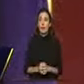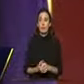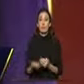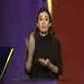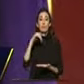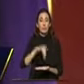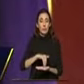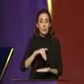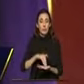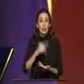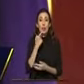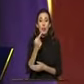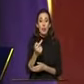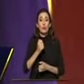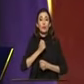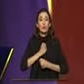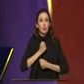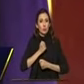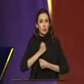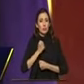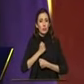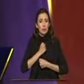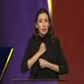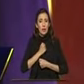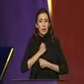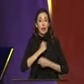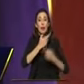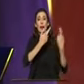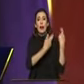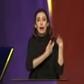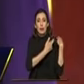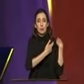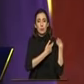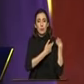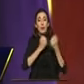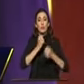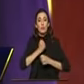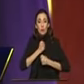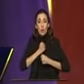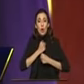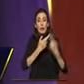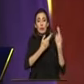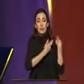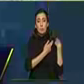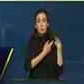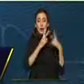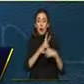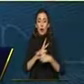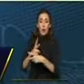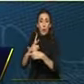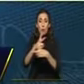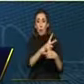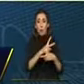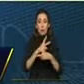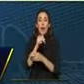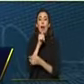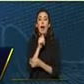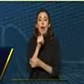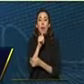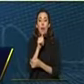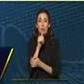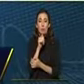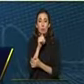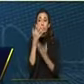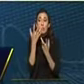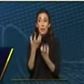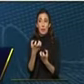Repito, es nuestro deber preservar, es nuestro deber cuidar las fuentes de agua. Y